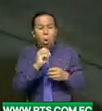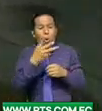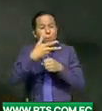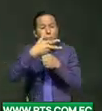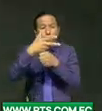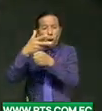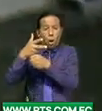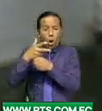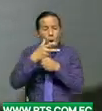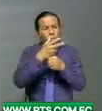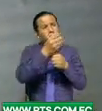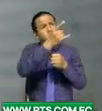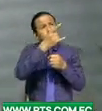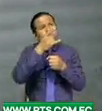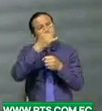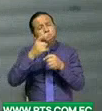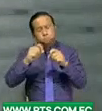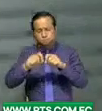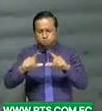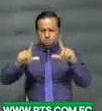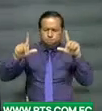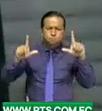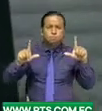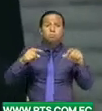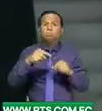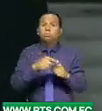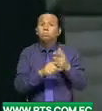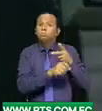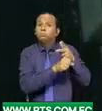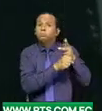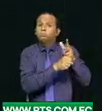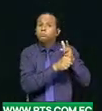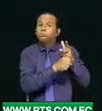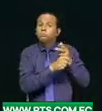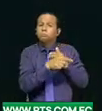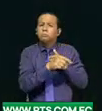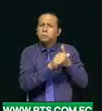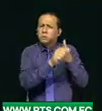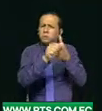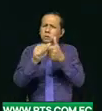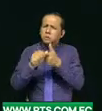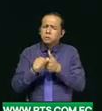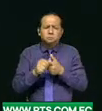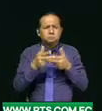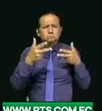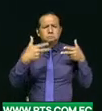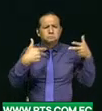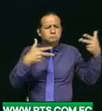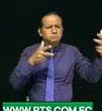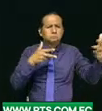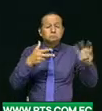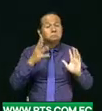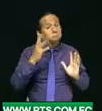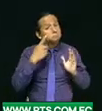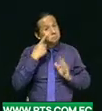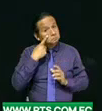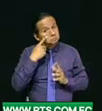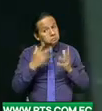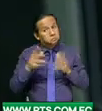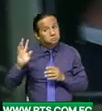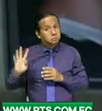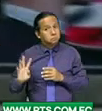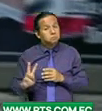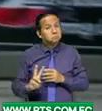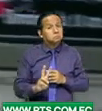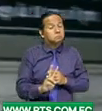mostrar en este momento que están instaladas en este negocio y locales aledaños para ver si grabaron la llegada de estas